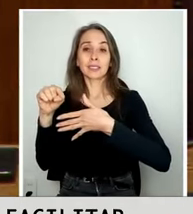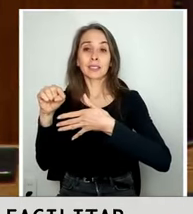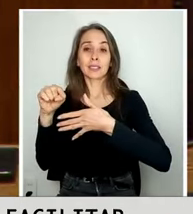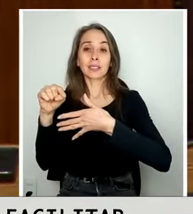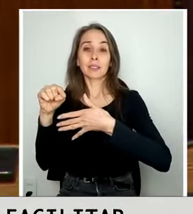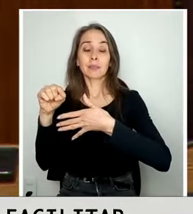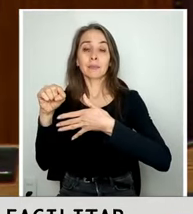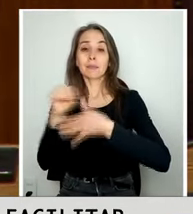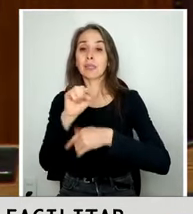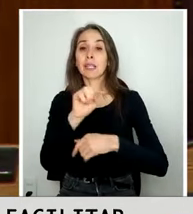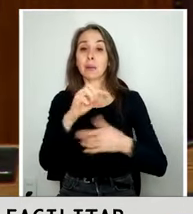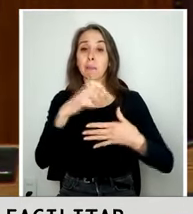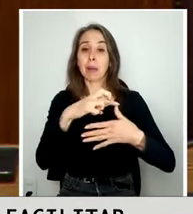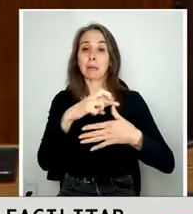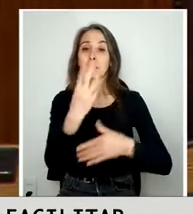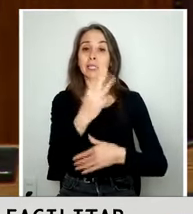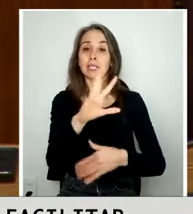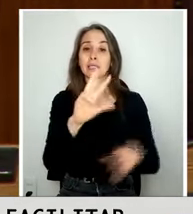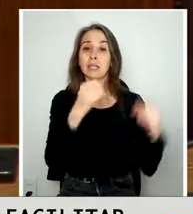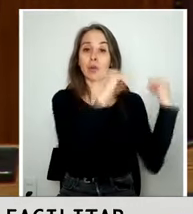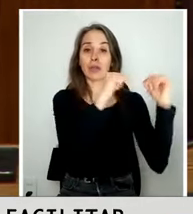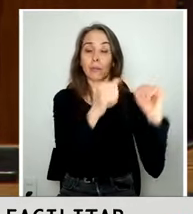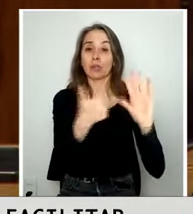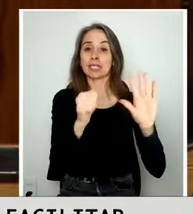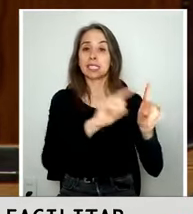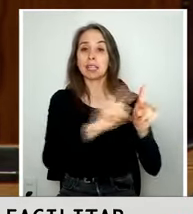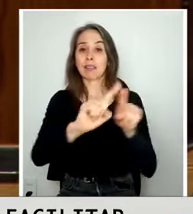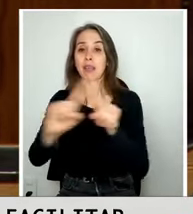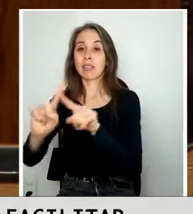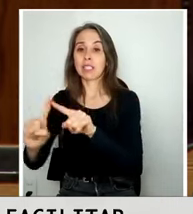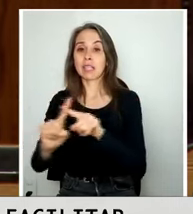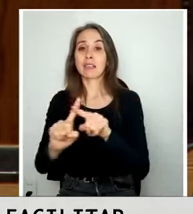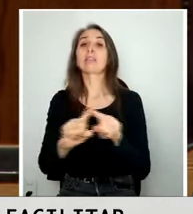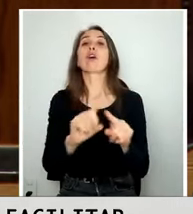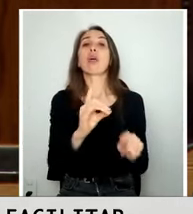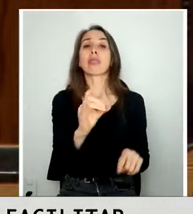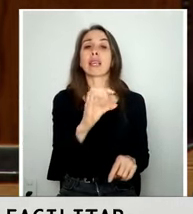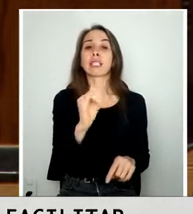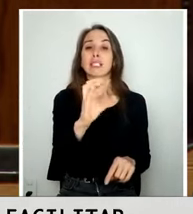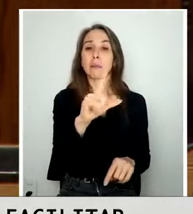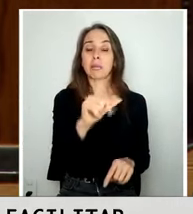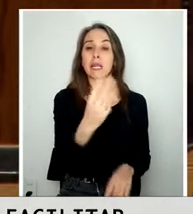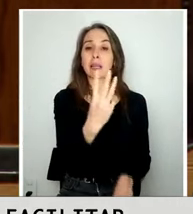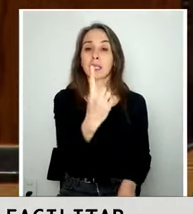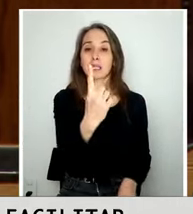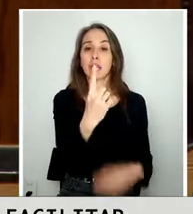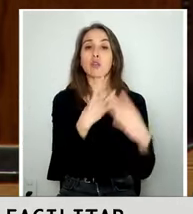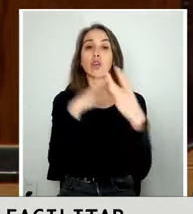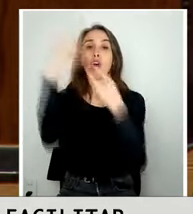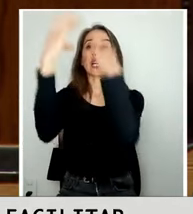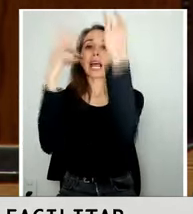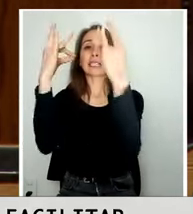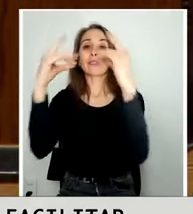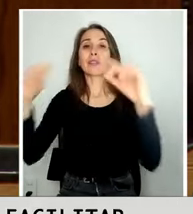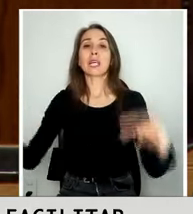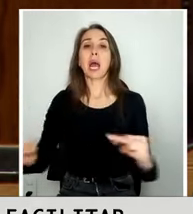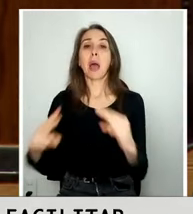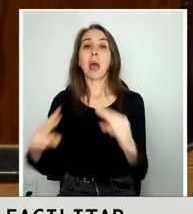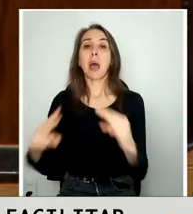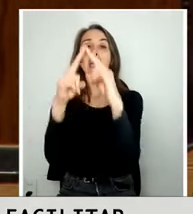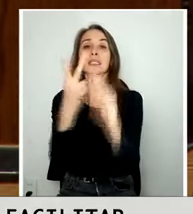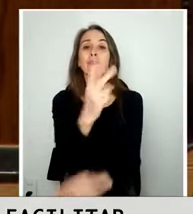39 deportes y 60 disciplinas 31 de ellas son clasificatorias a París 2024 la mayor